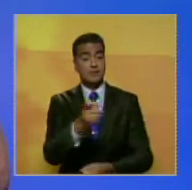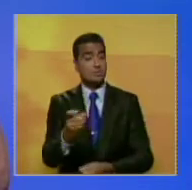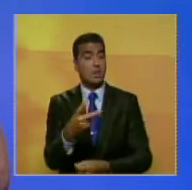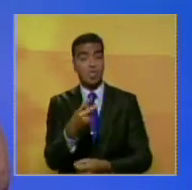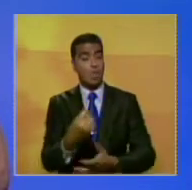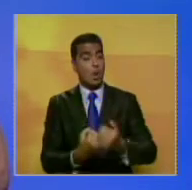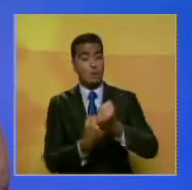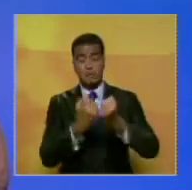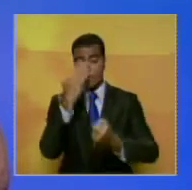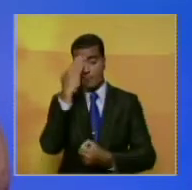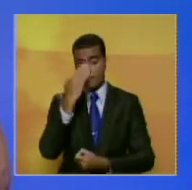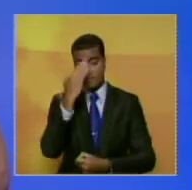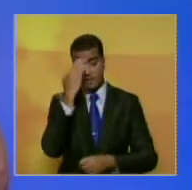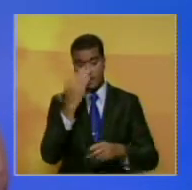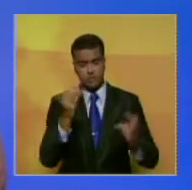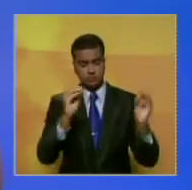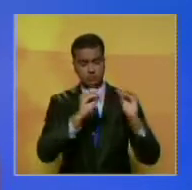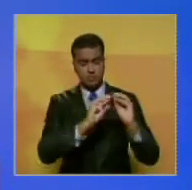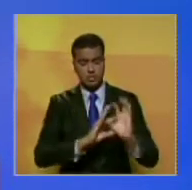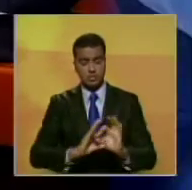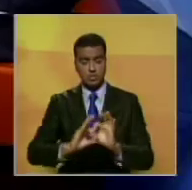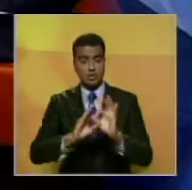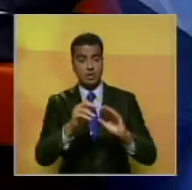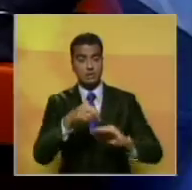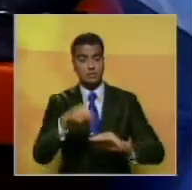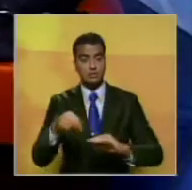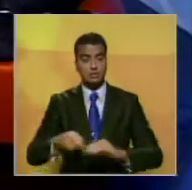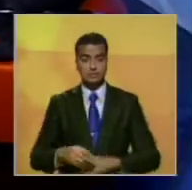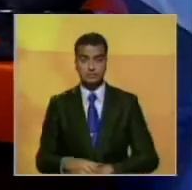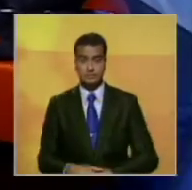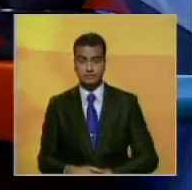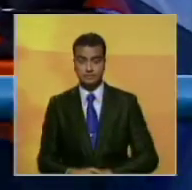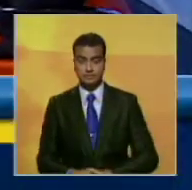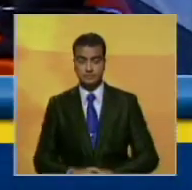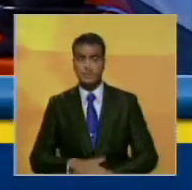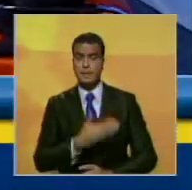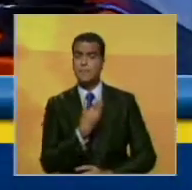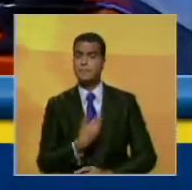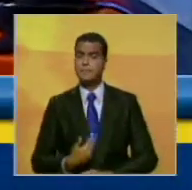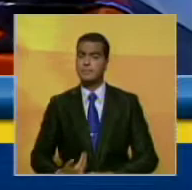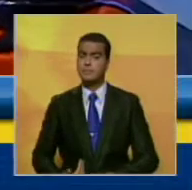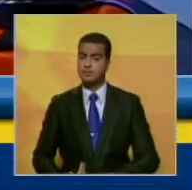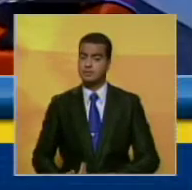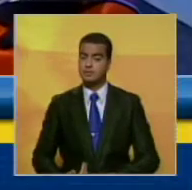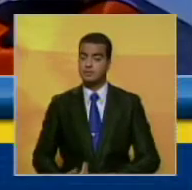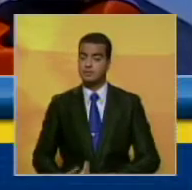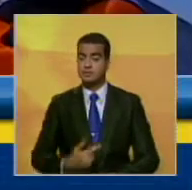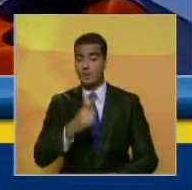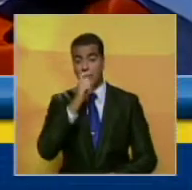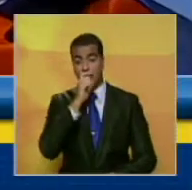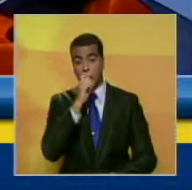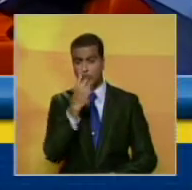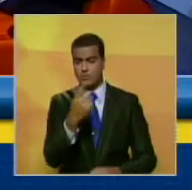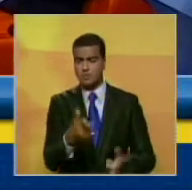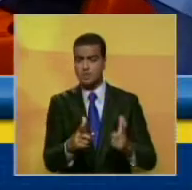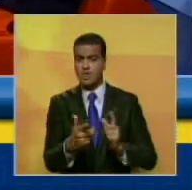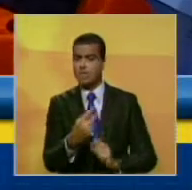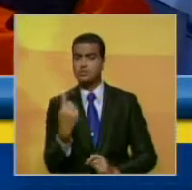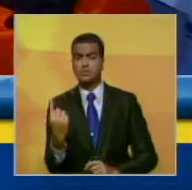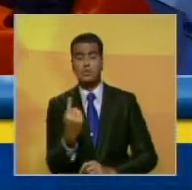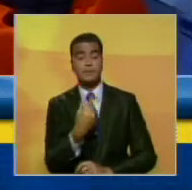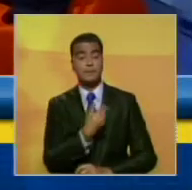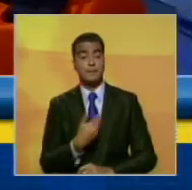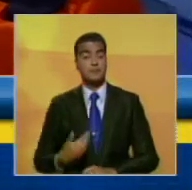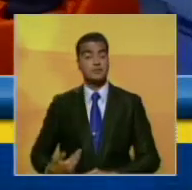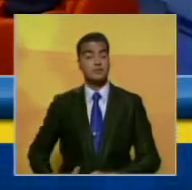cambio, rectificación y unidad nacional. El presidente Maduro, se lo decíamos en una ocasión, no es solo el